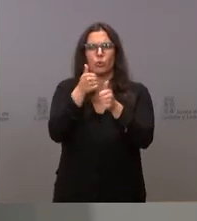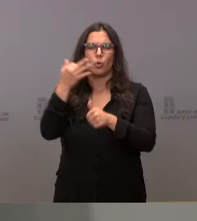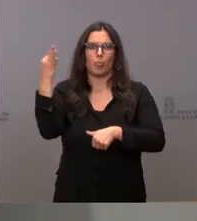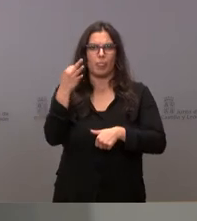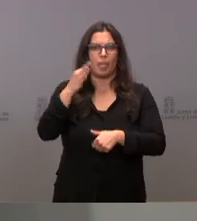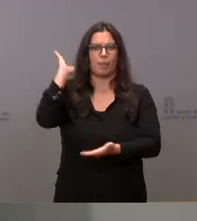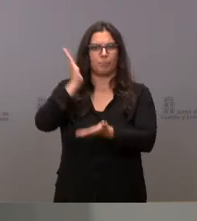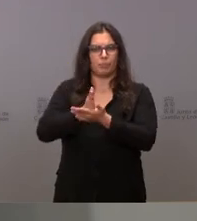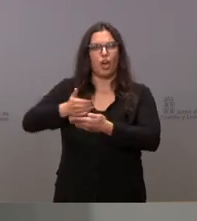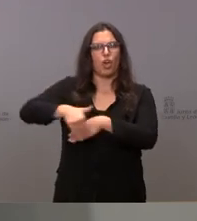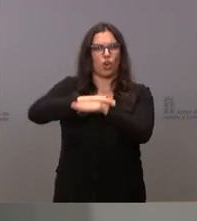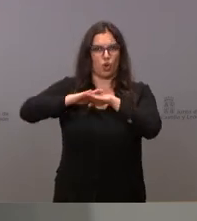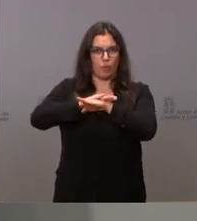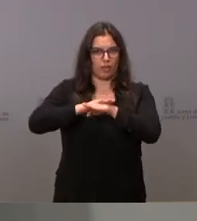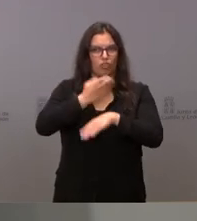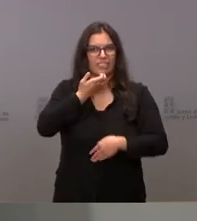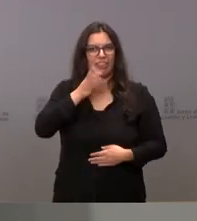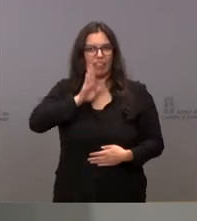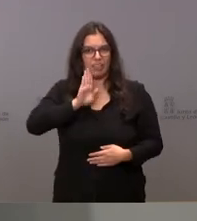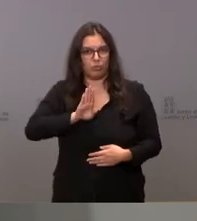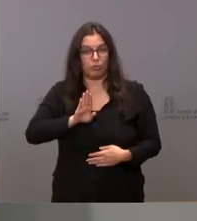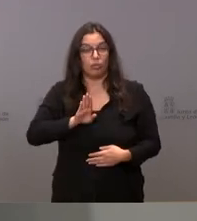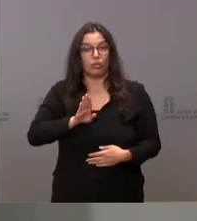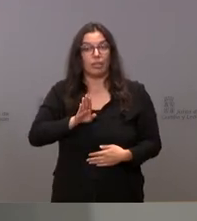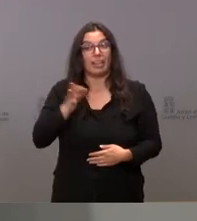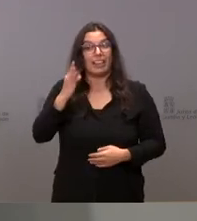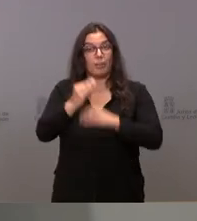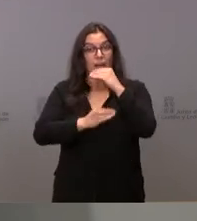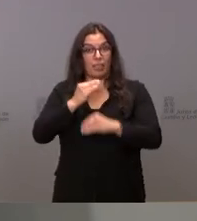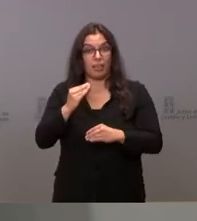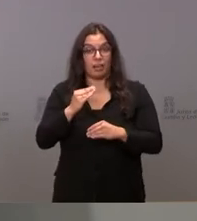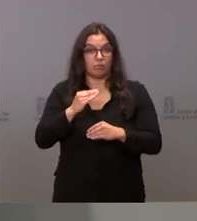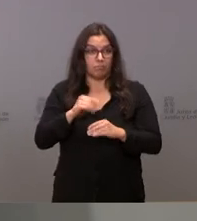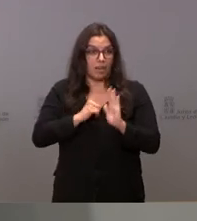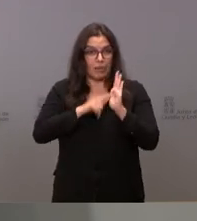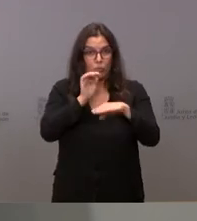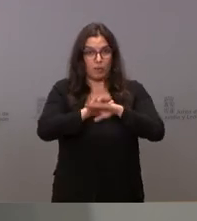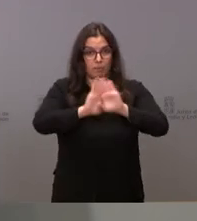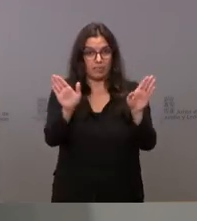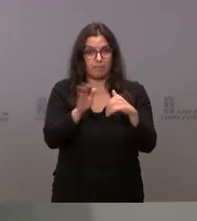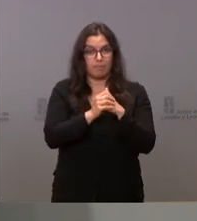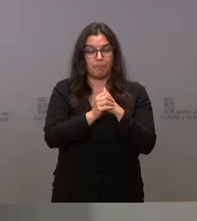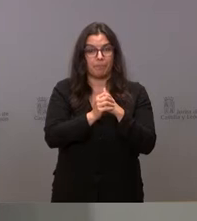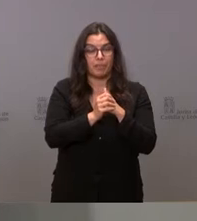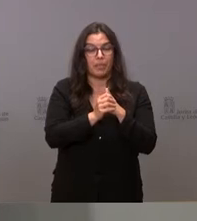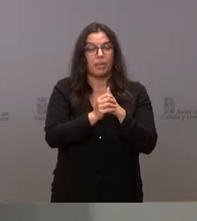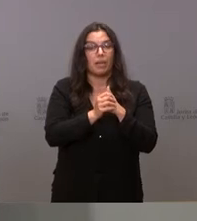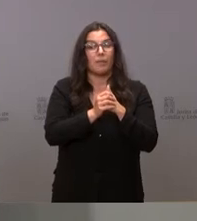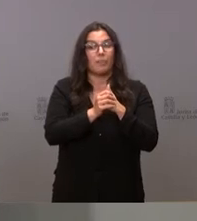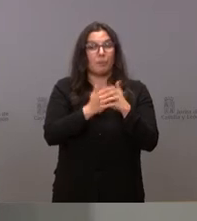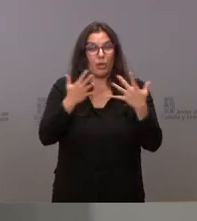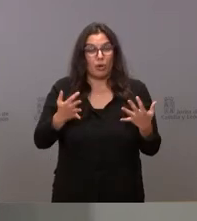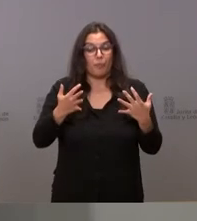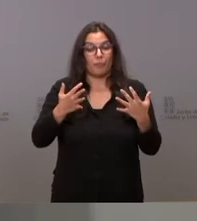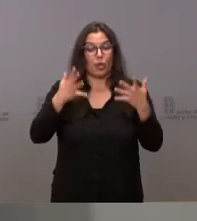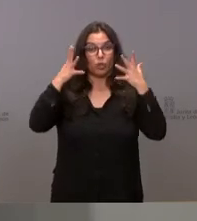delitos y lo que tiene que hacer es cumplir con su obligación. Insisto, no se ha tratado en el